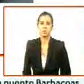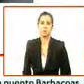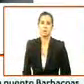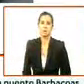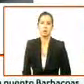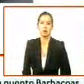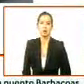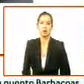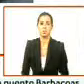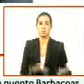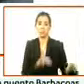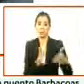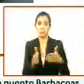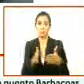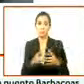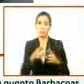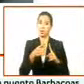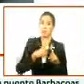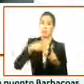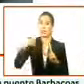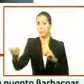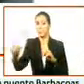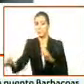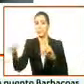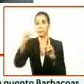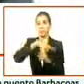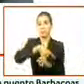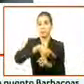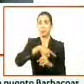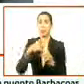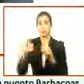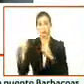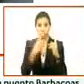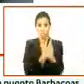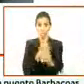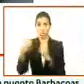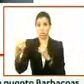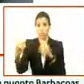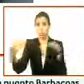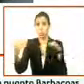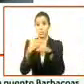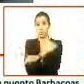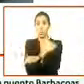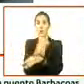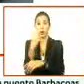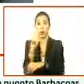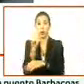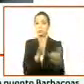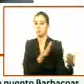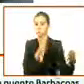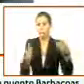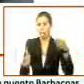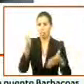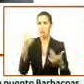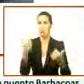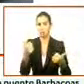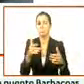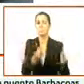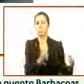la vía Barcelona-Anaco como la vía que conduce Anaco con Barcelona que es la carretera nacional estarán las dos